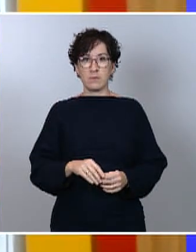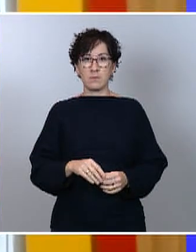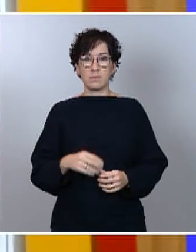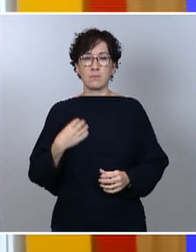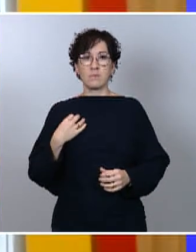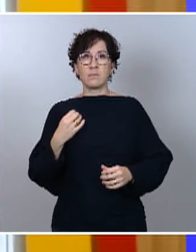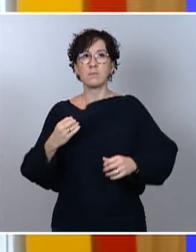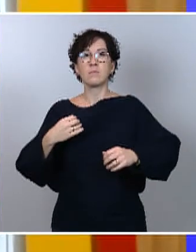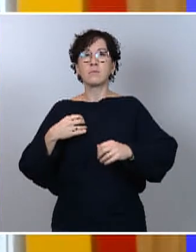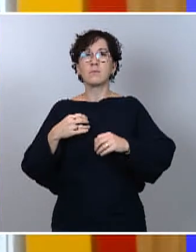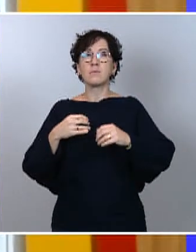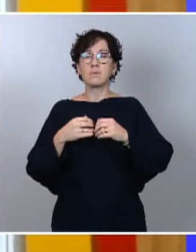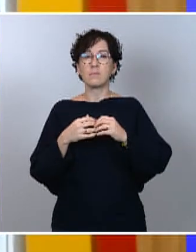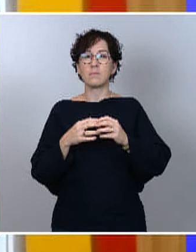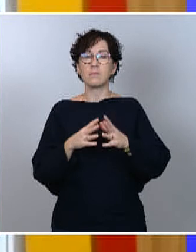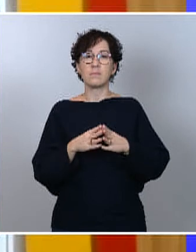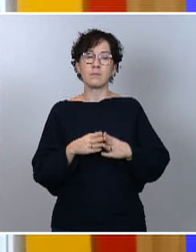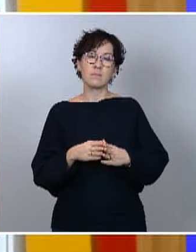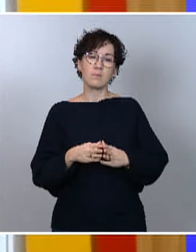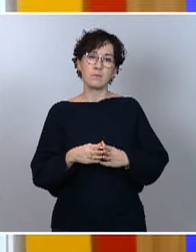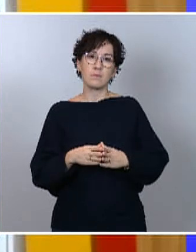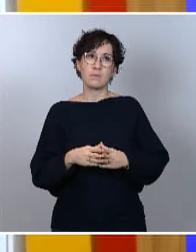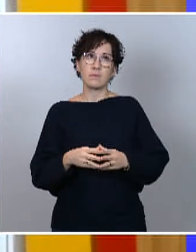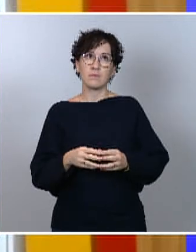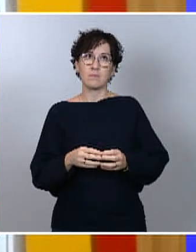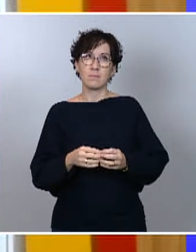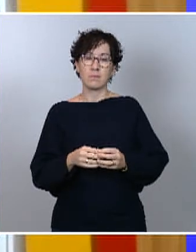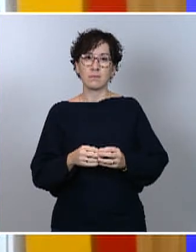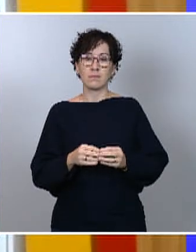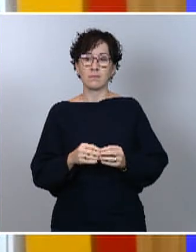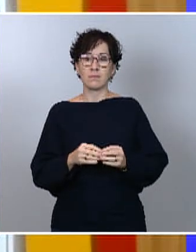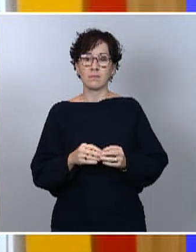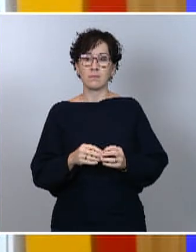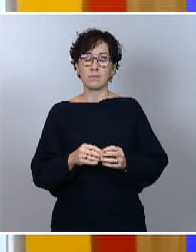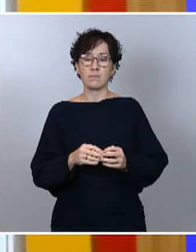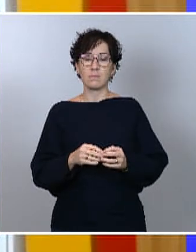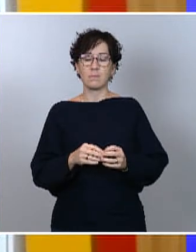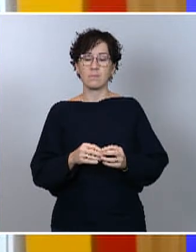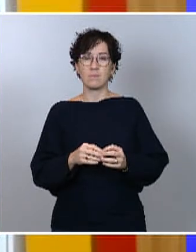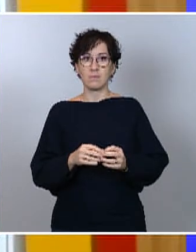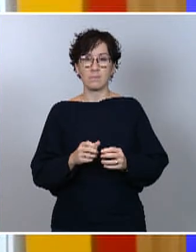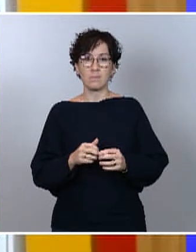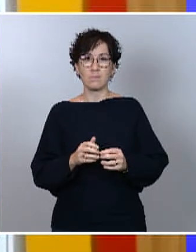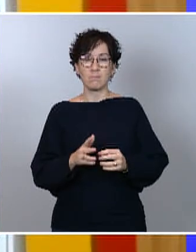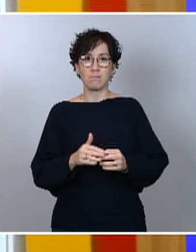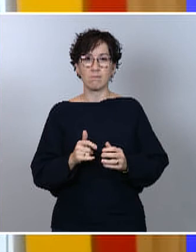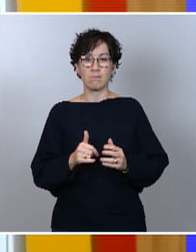antes, respecto al tema del porcentaje de casos